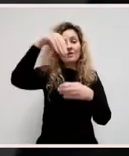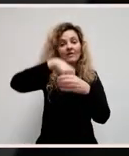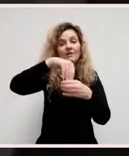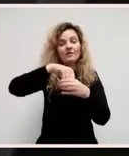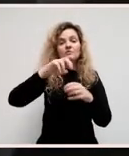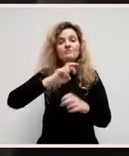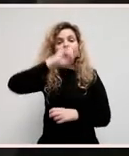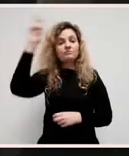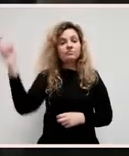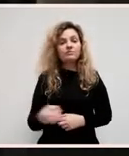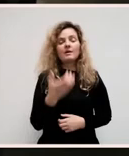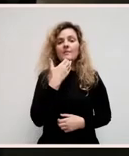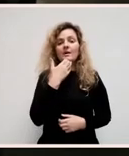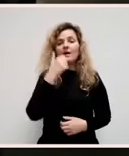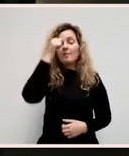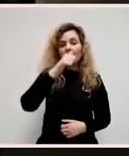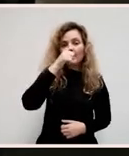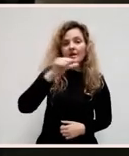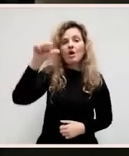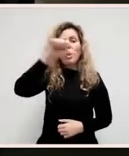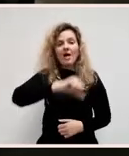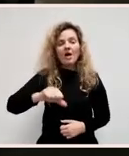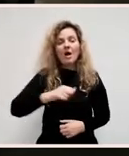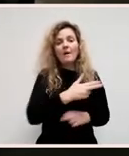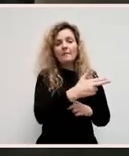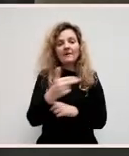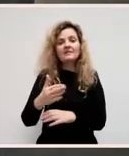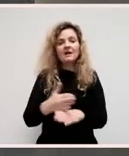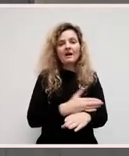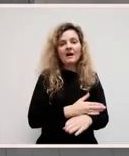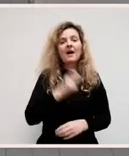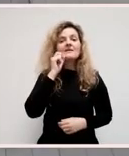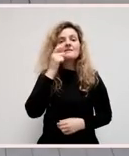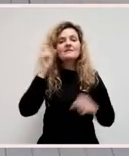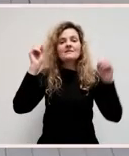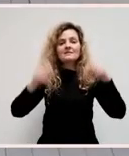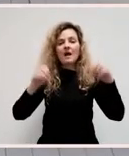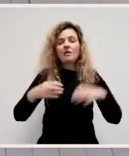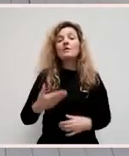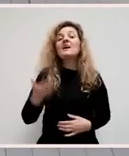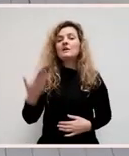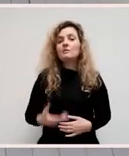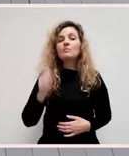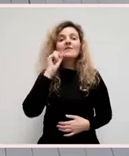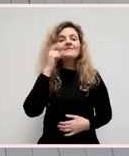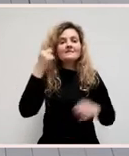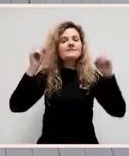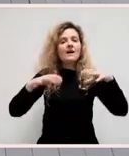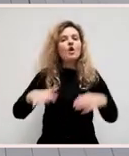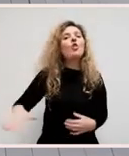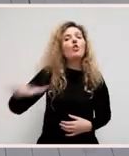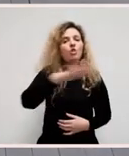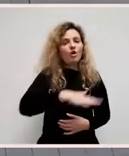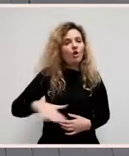recipientes que servían para transportar diferentes productos vino aceite peixe carne salgado en